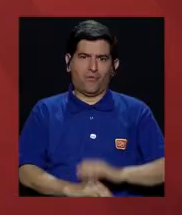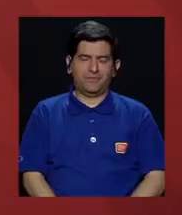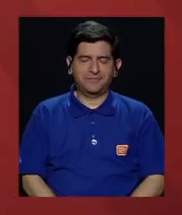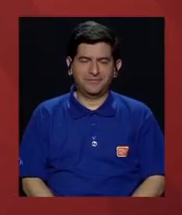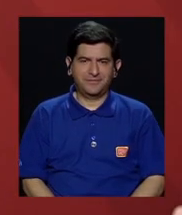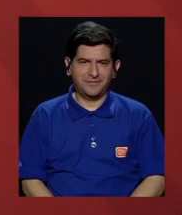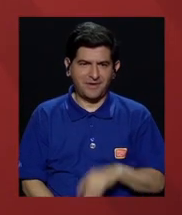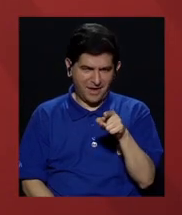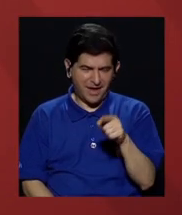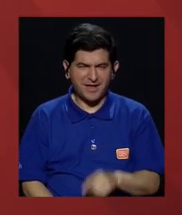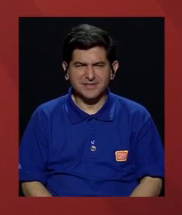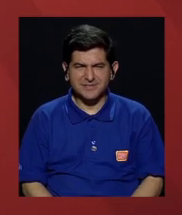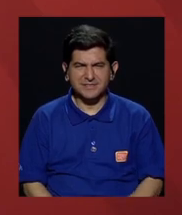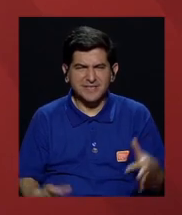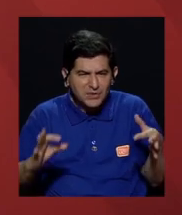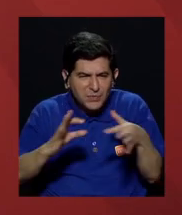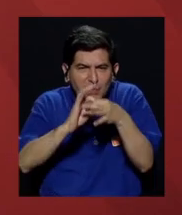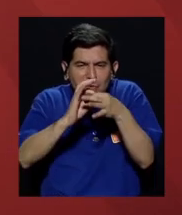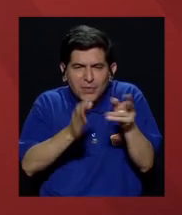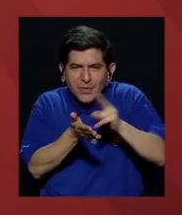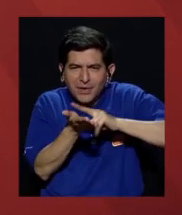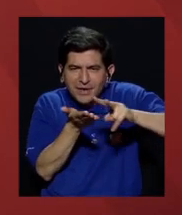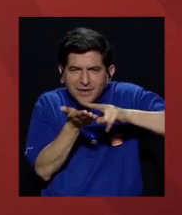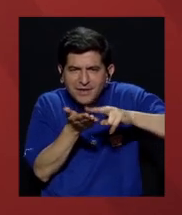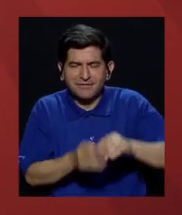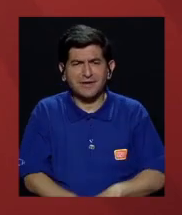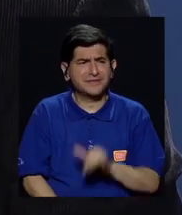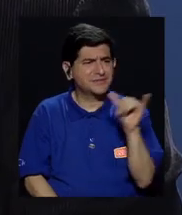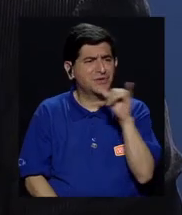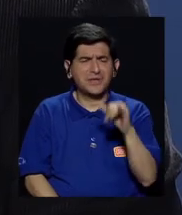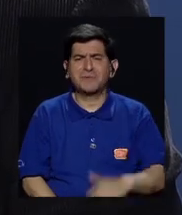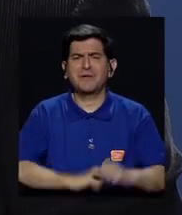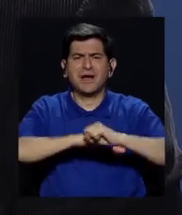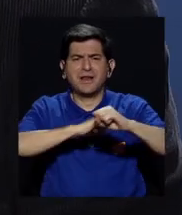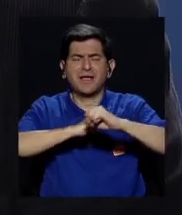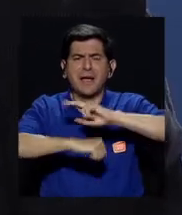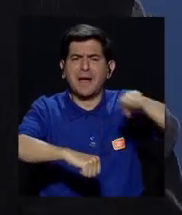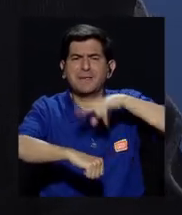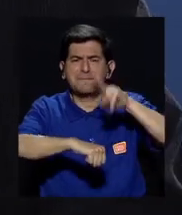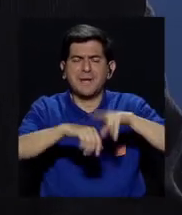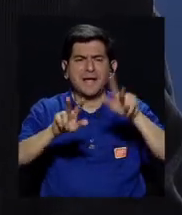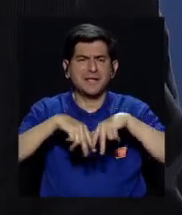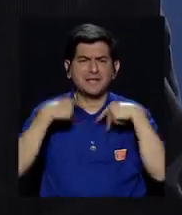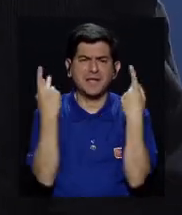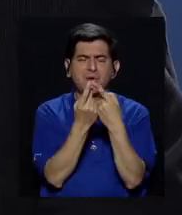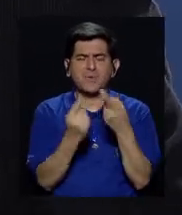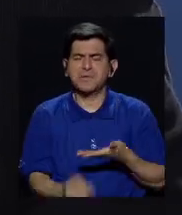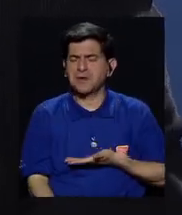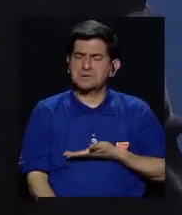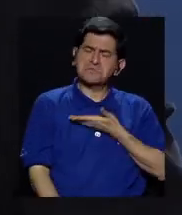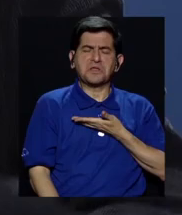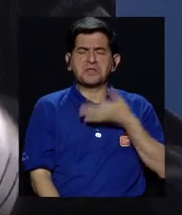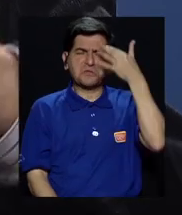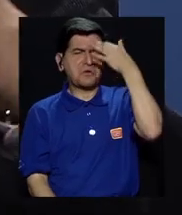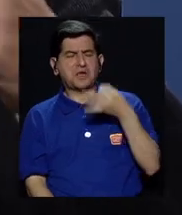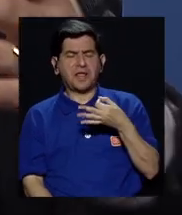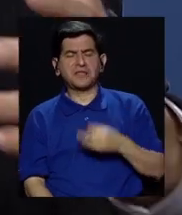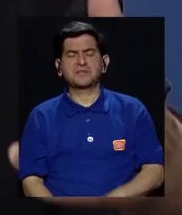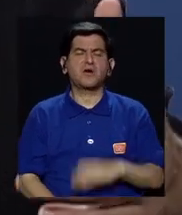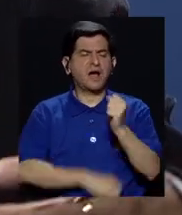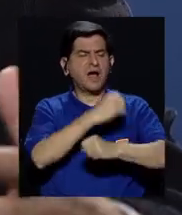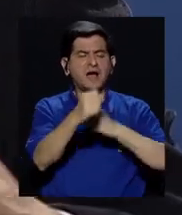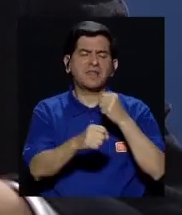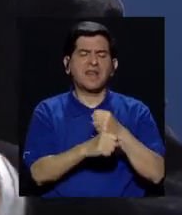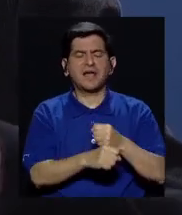entonces es el lucimiento de liberación que también llega a la campaña nacional como un partido increíble pensando que es aquel partido del